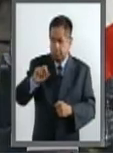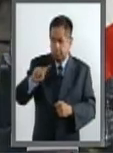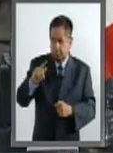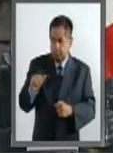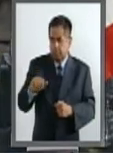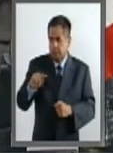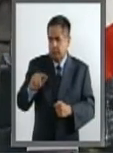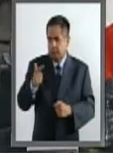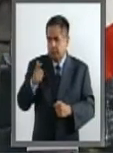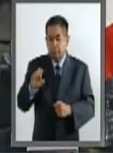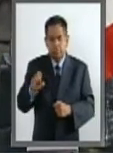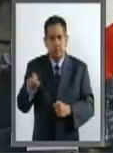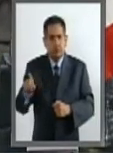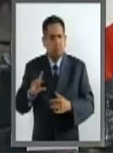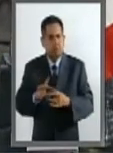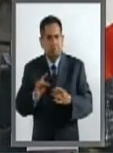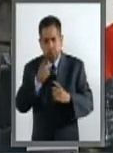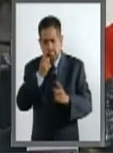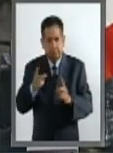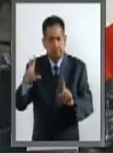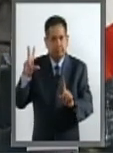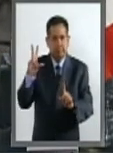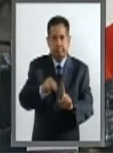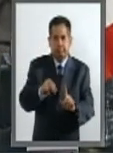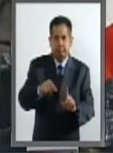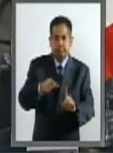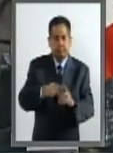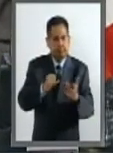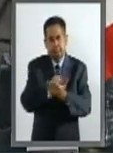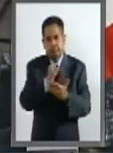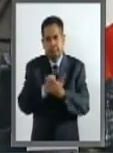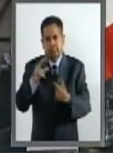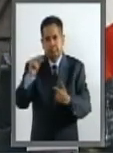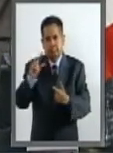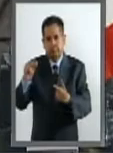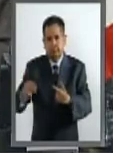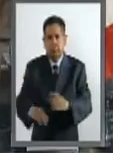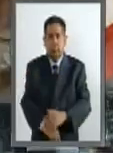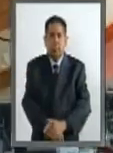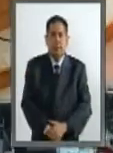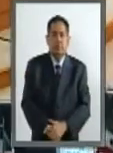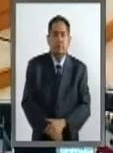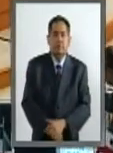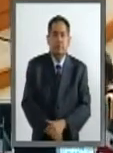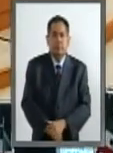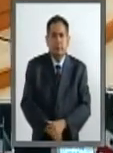Tagle Martínez para hablar en contra de los dictámenes.